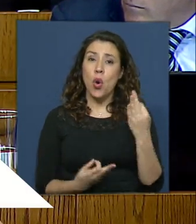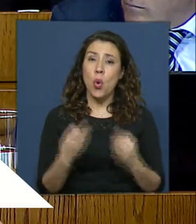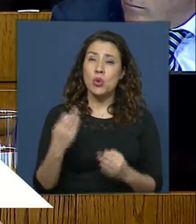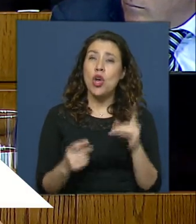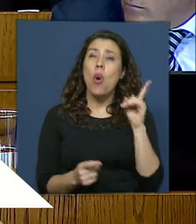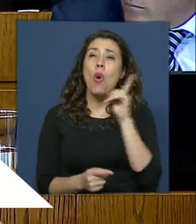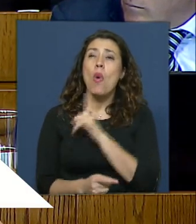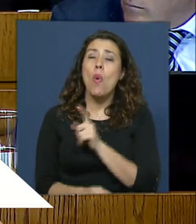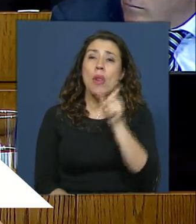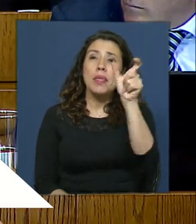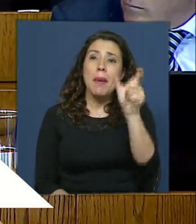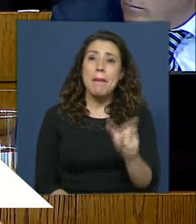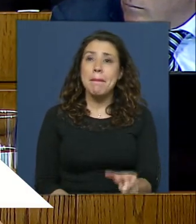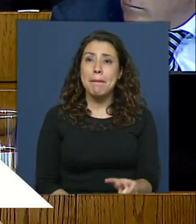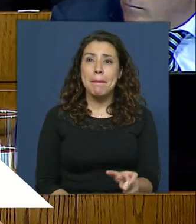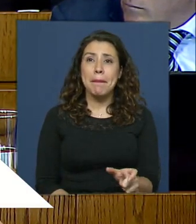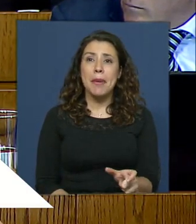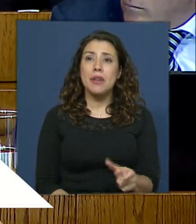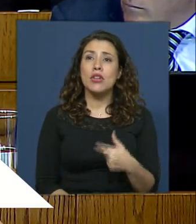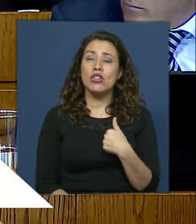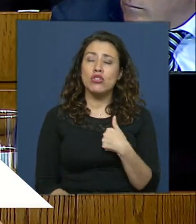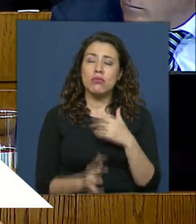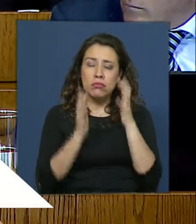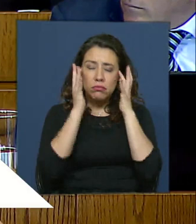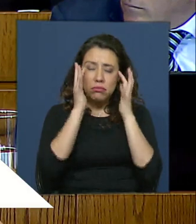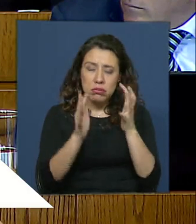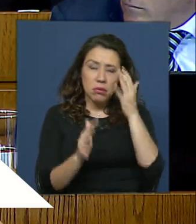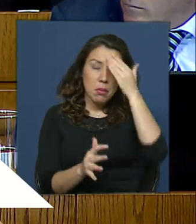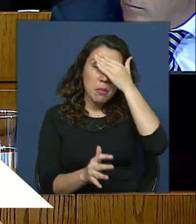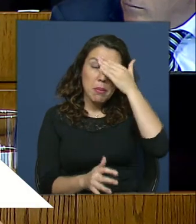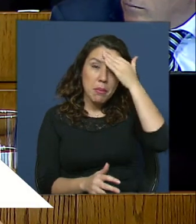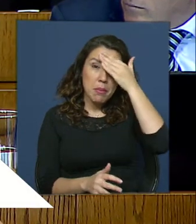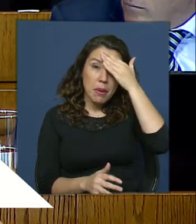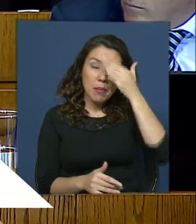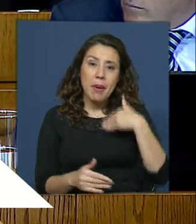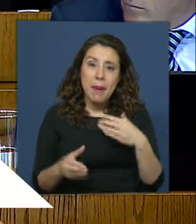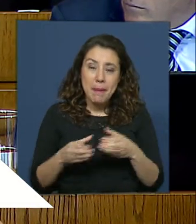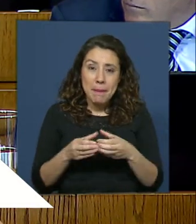la última persona, voy a estar preocupado y vamos a estar preocupados